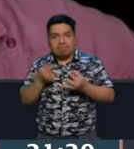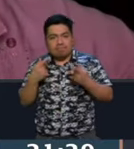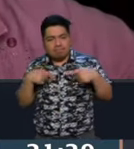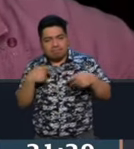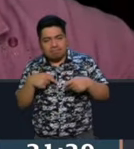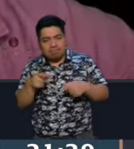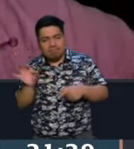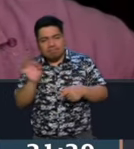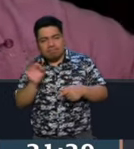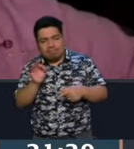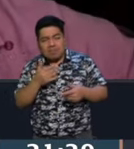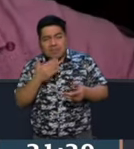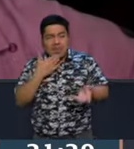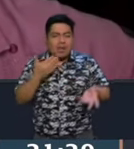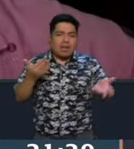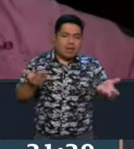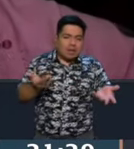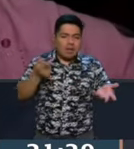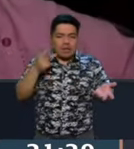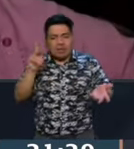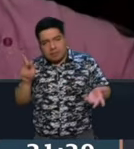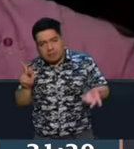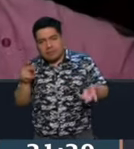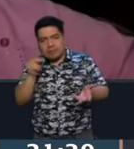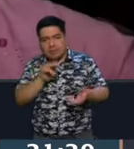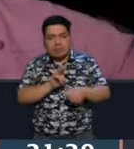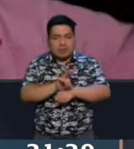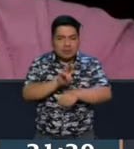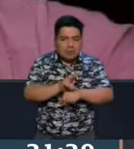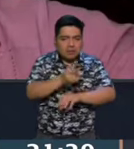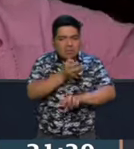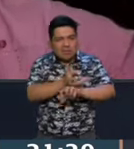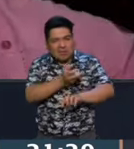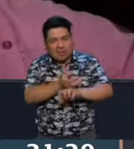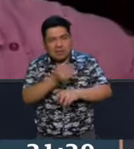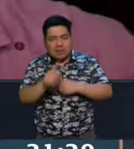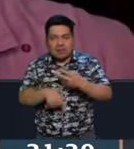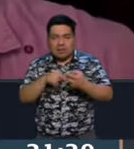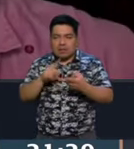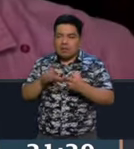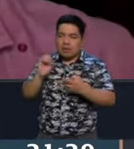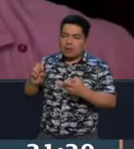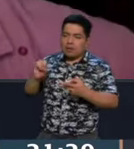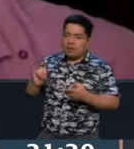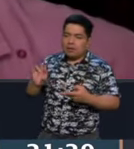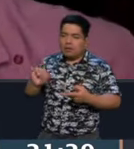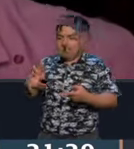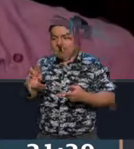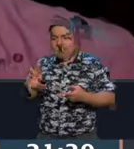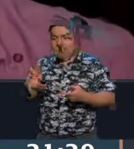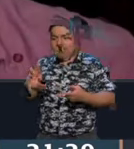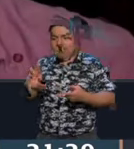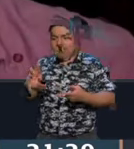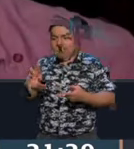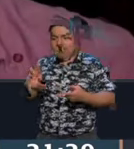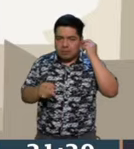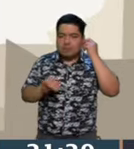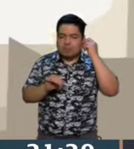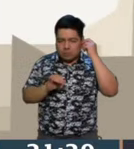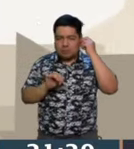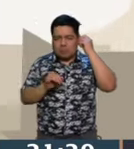hecho así. ¿Cómo lo vio, doctor? Mira, nada más para aclarar, porque algunas personas intentan de pronto decir, bueno, pero cuando